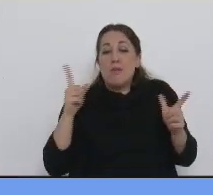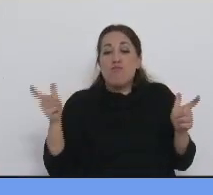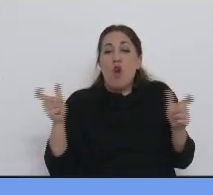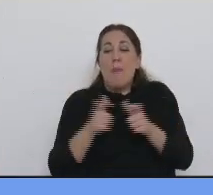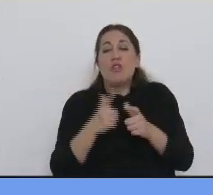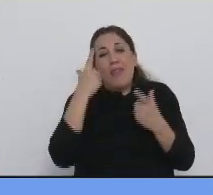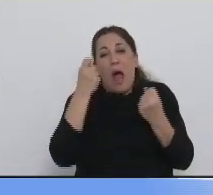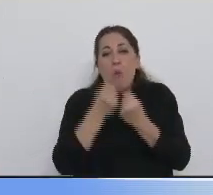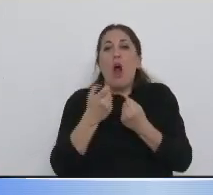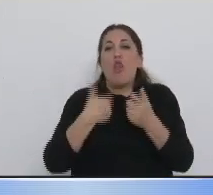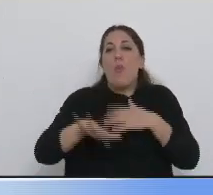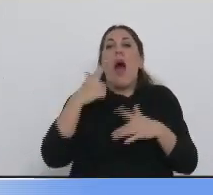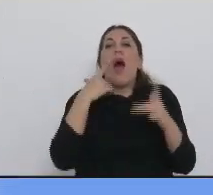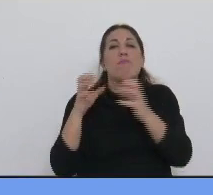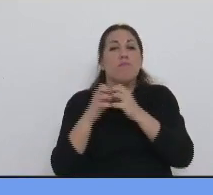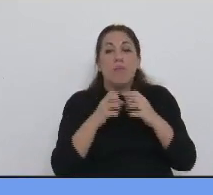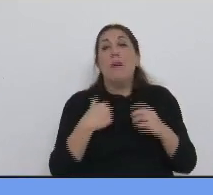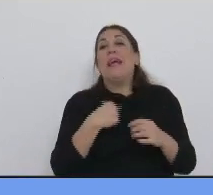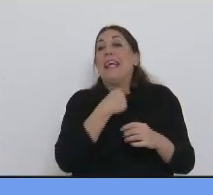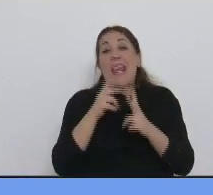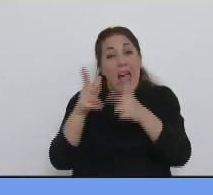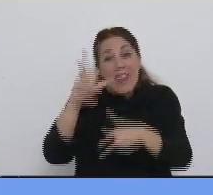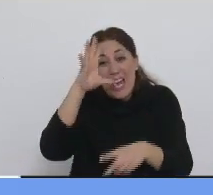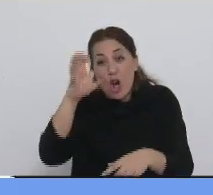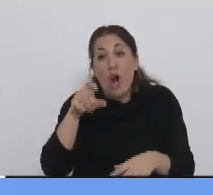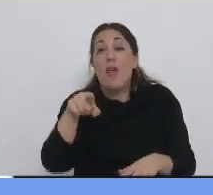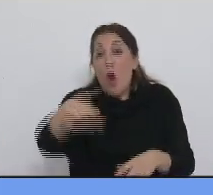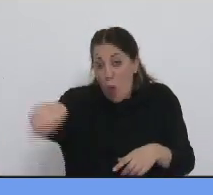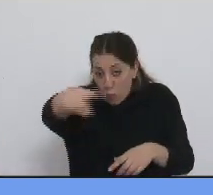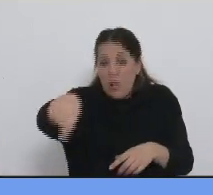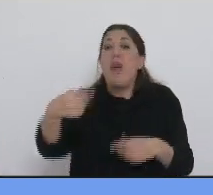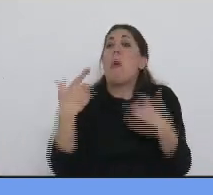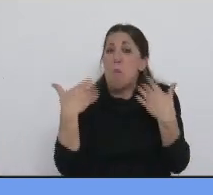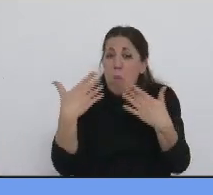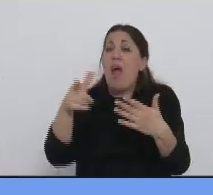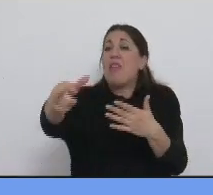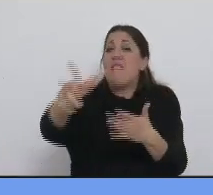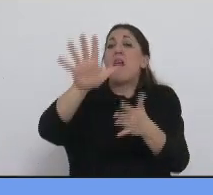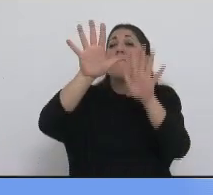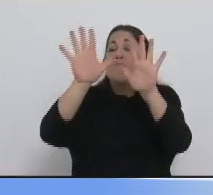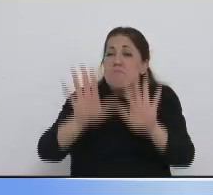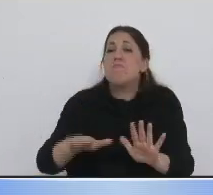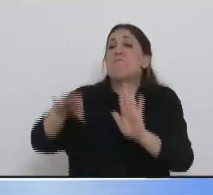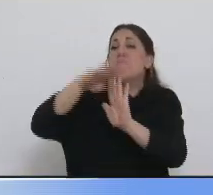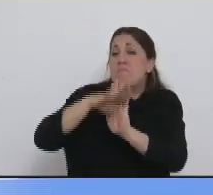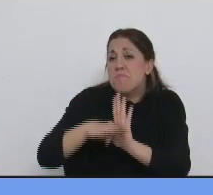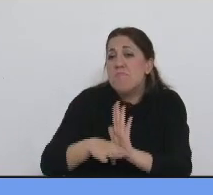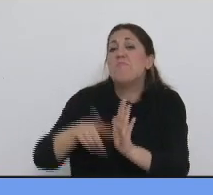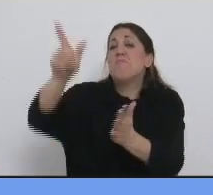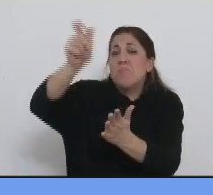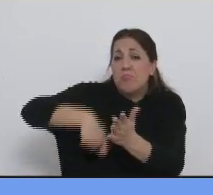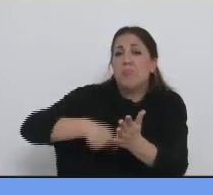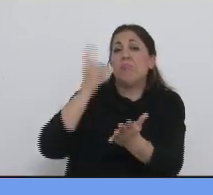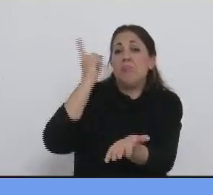que quería recordarle a juntos por el cambio que tienen la opción de hacer un dictamen con los nombres que consideren correspondientes